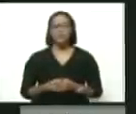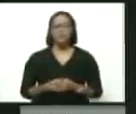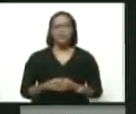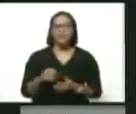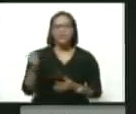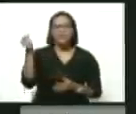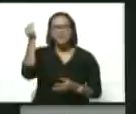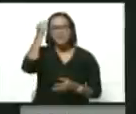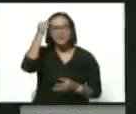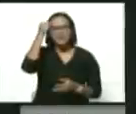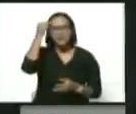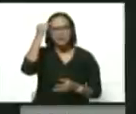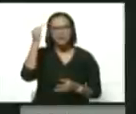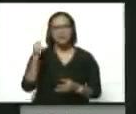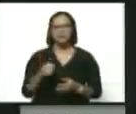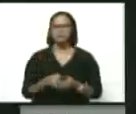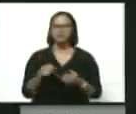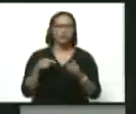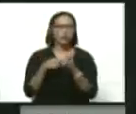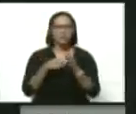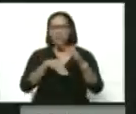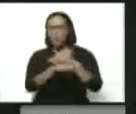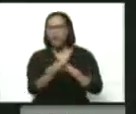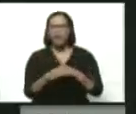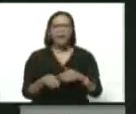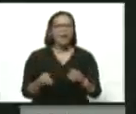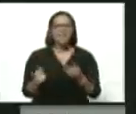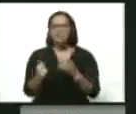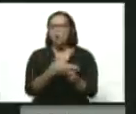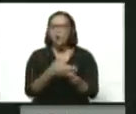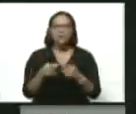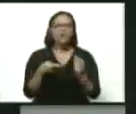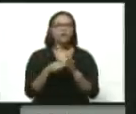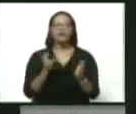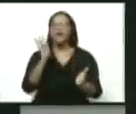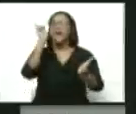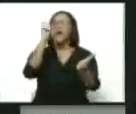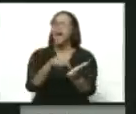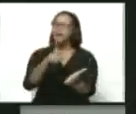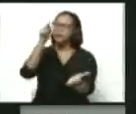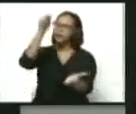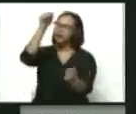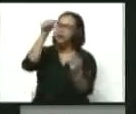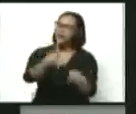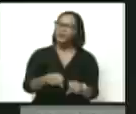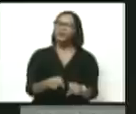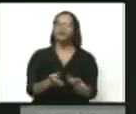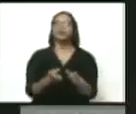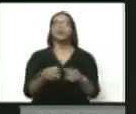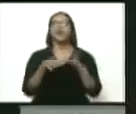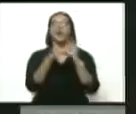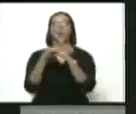Métanse a donde se metan. Vayan a donde vaya. Hasta allá llegará la unión